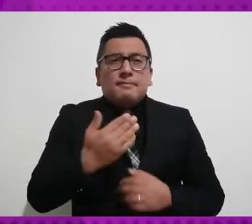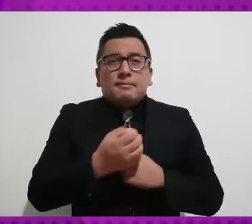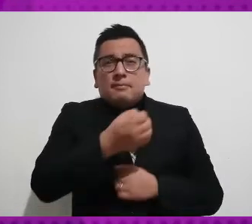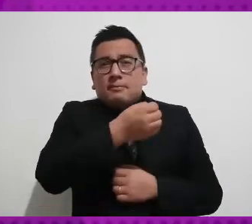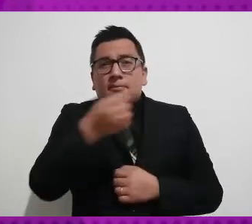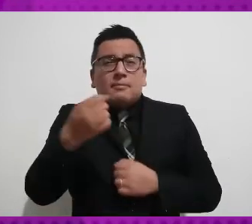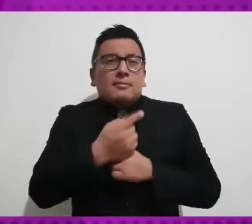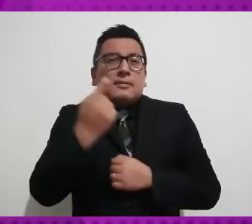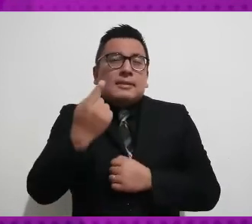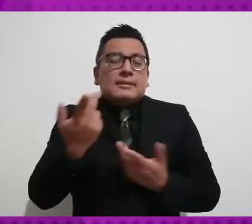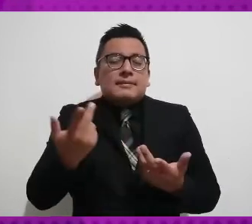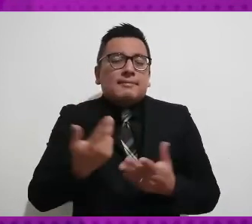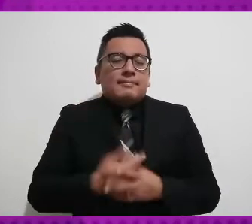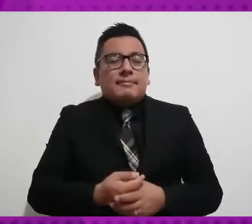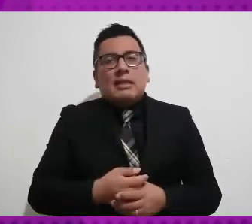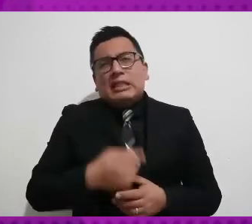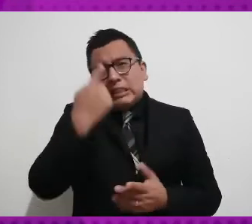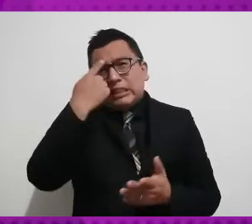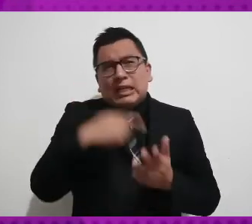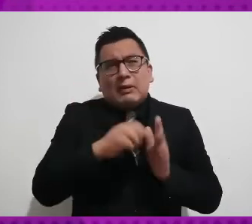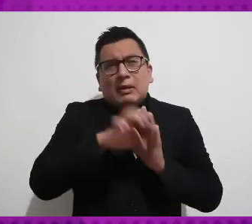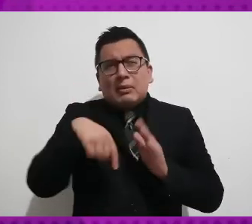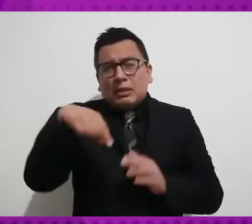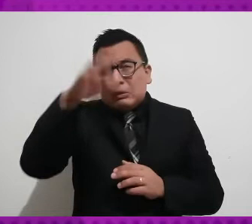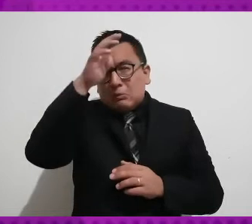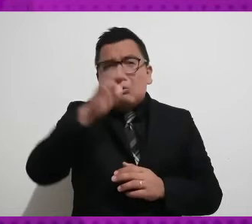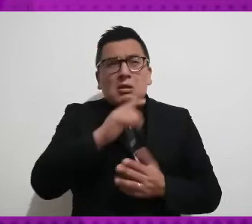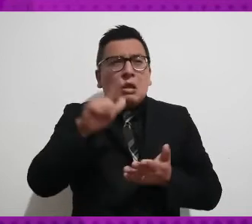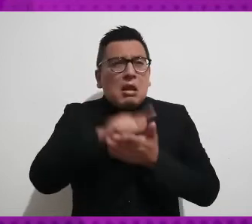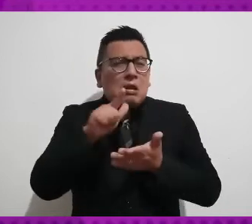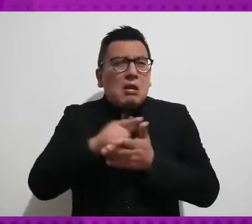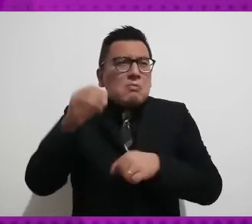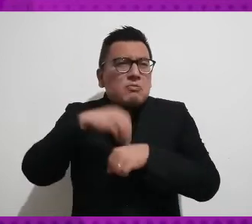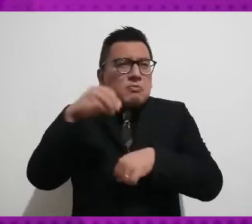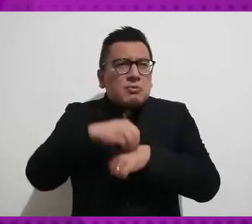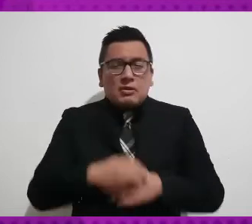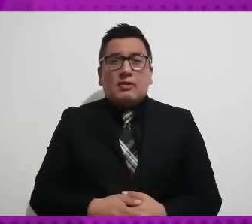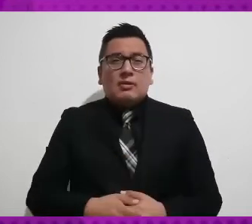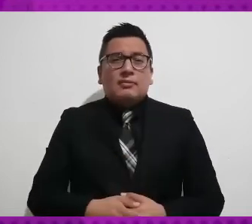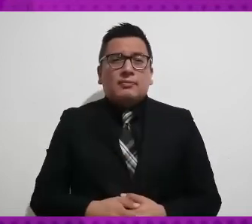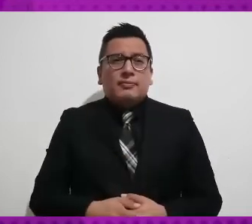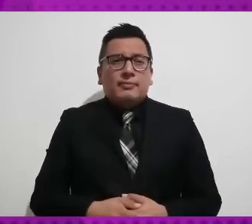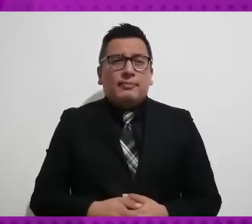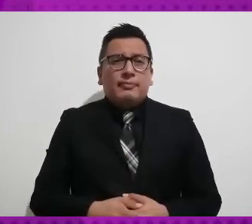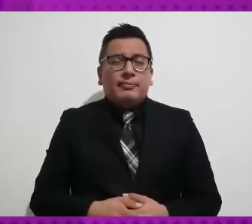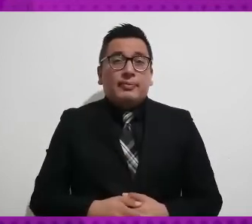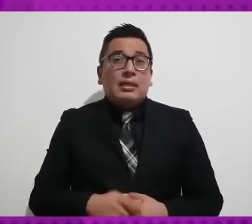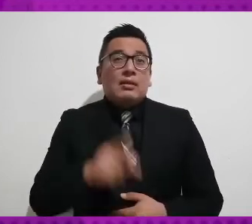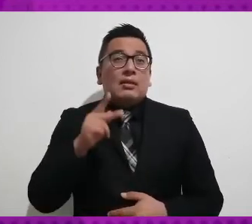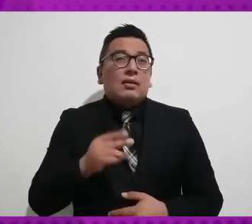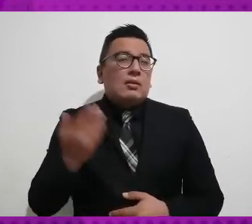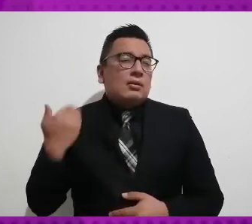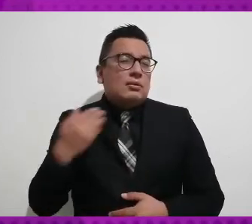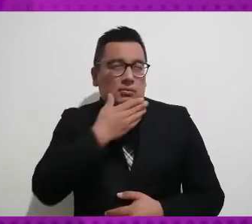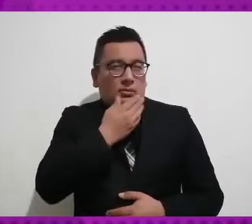también las reformas que se han estado dando en Coahuila y que se apliquen, pero efectivamente el tema de la información, hablaba